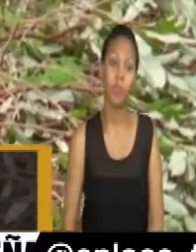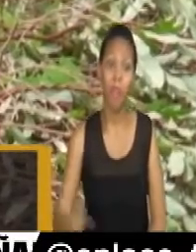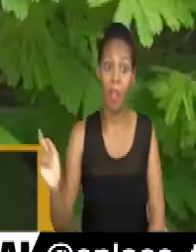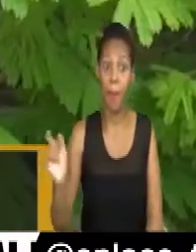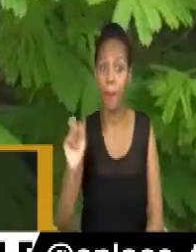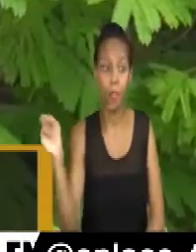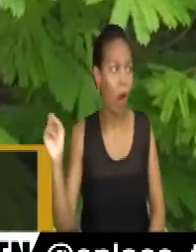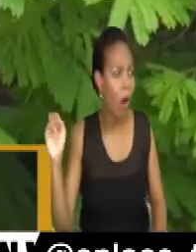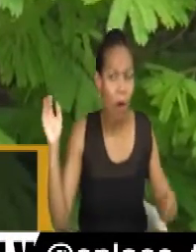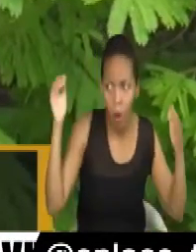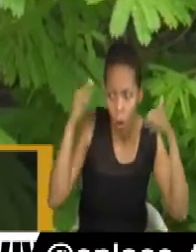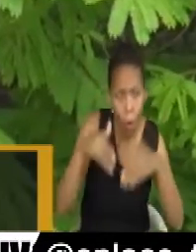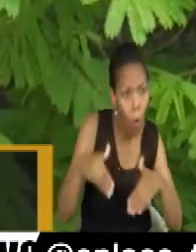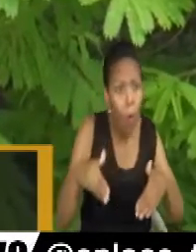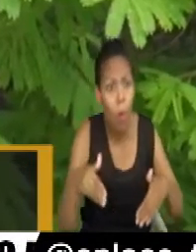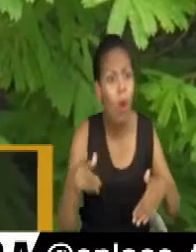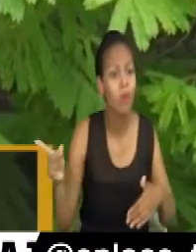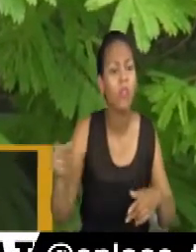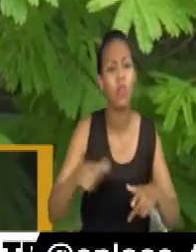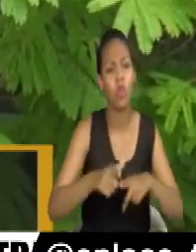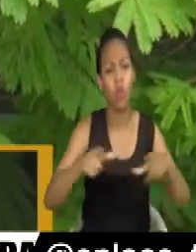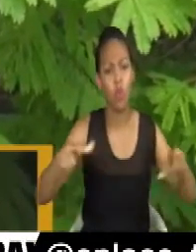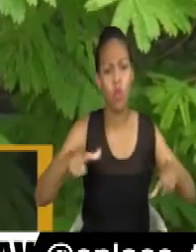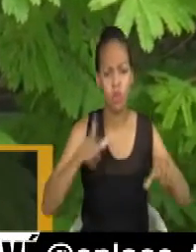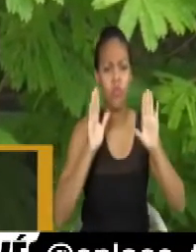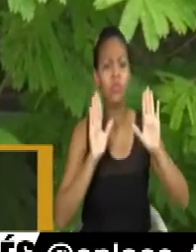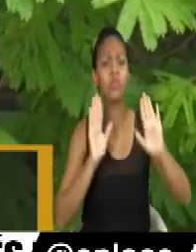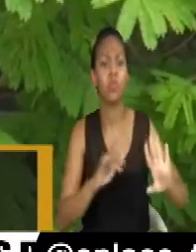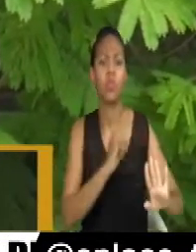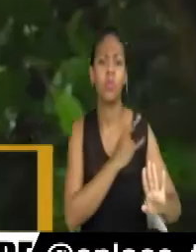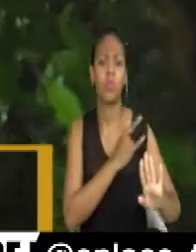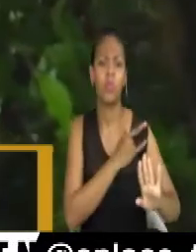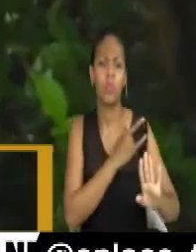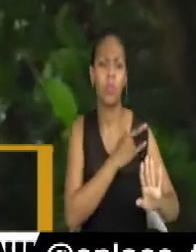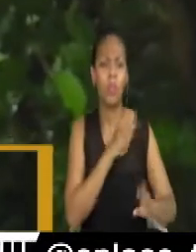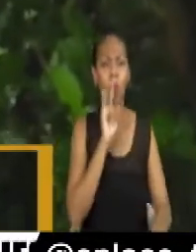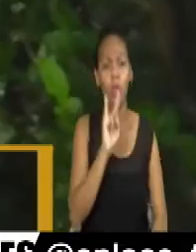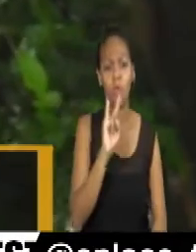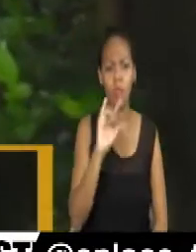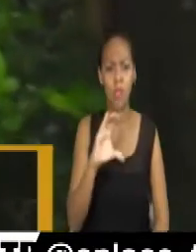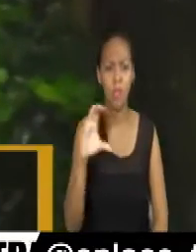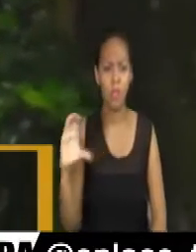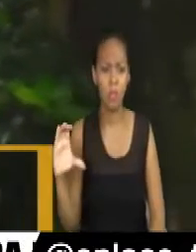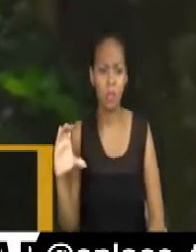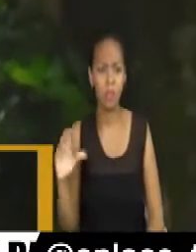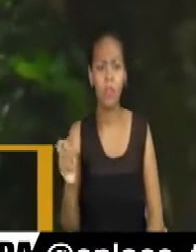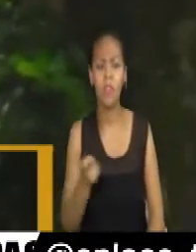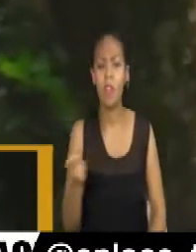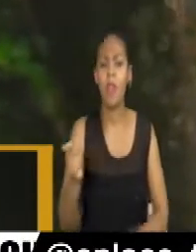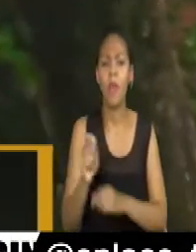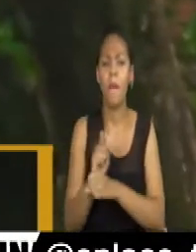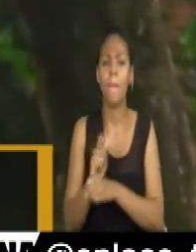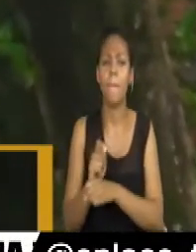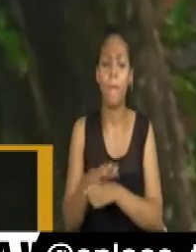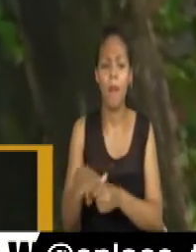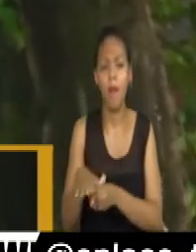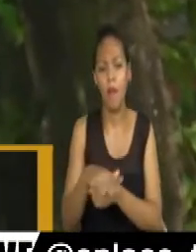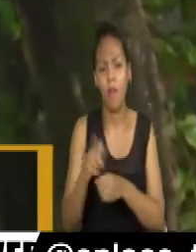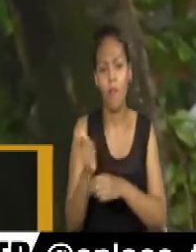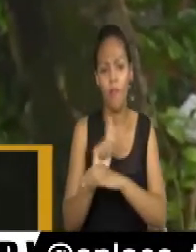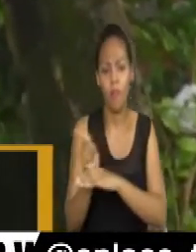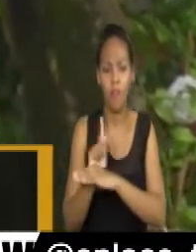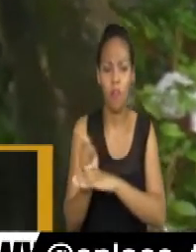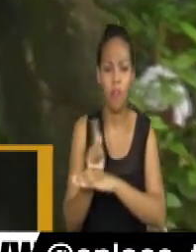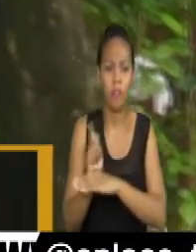delincuencia, están ubicados en un lote que al parecer pertenece a la Universidad La UCC en cercanías al barrio Floresta Baja. Los afectados